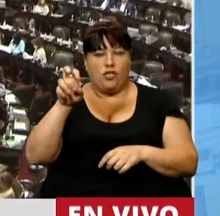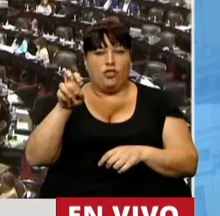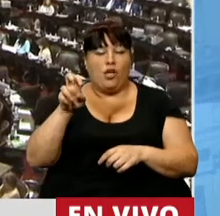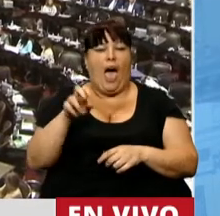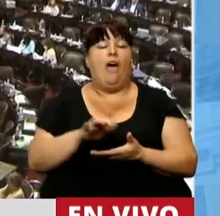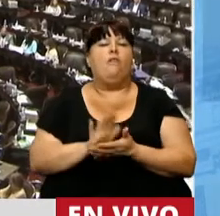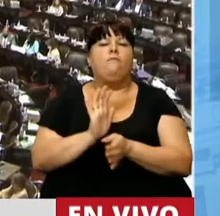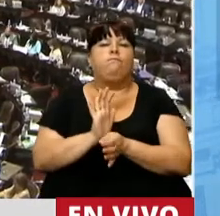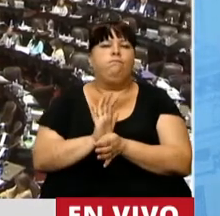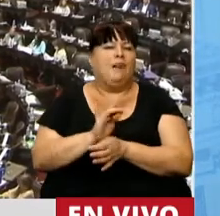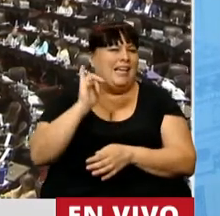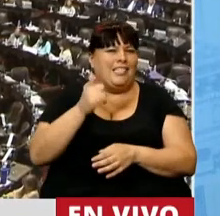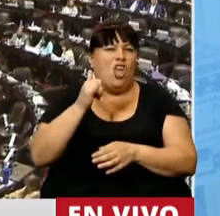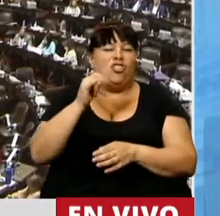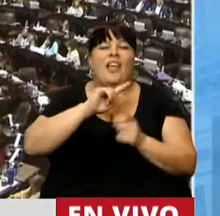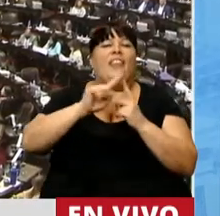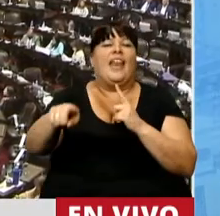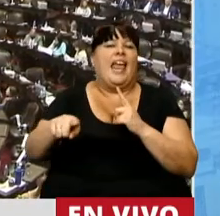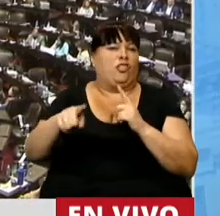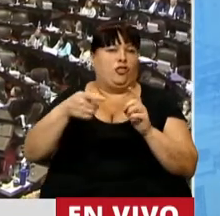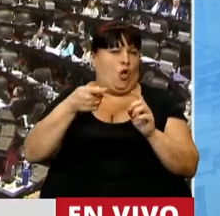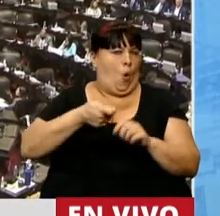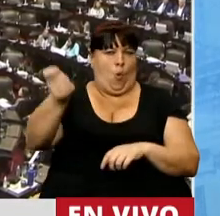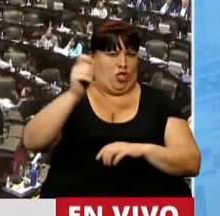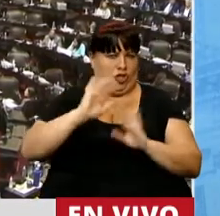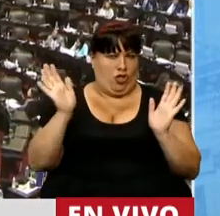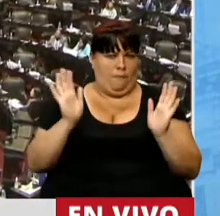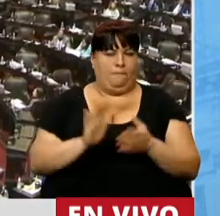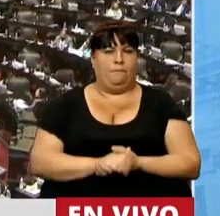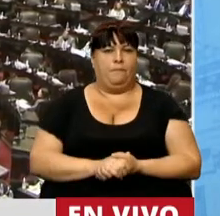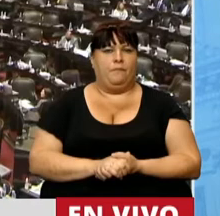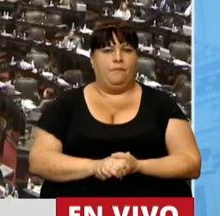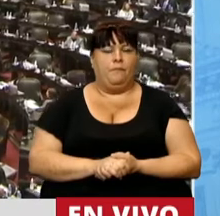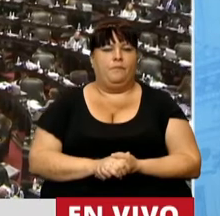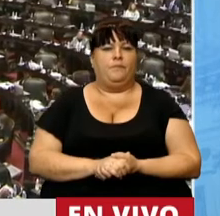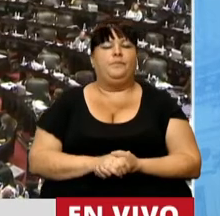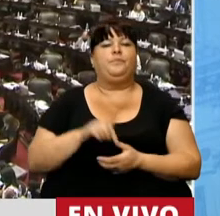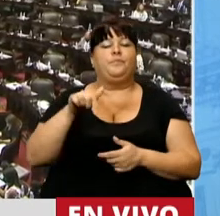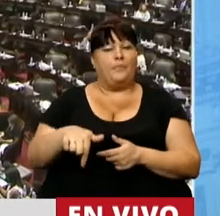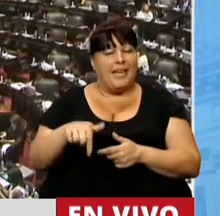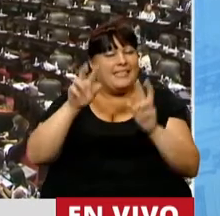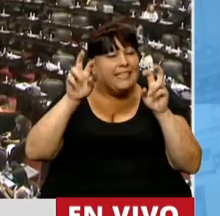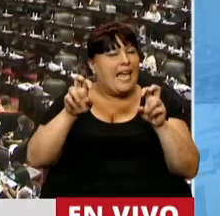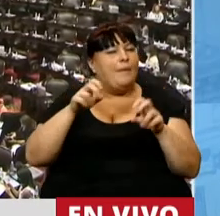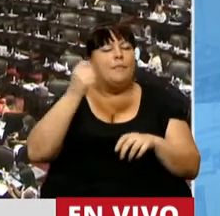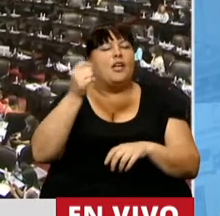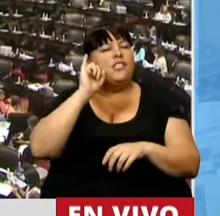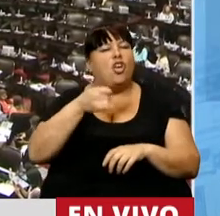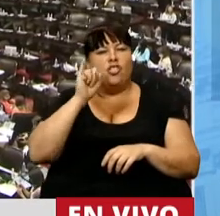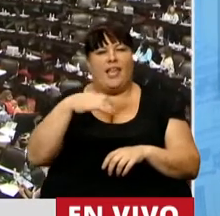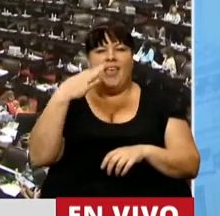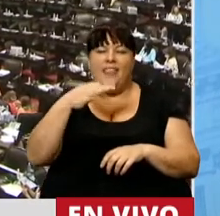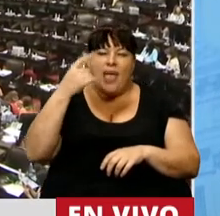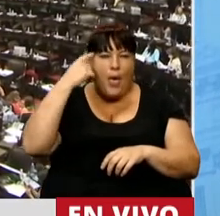irían inevitablemente a una judicialización y en este punto es necesario tener